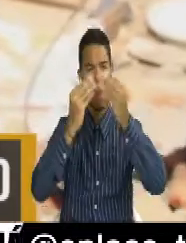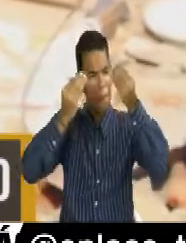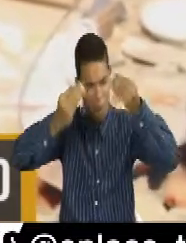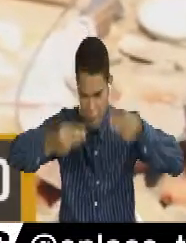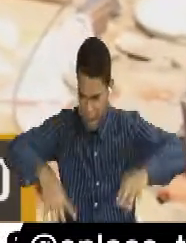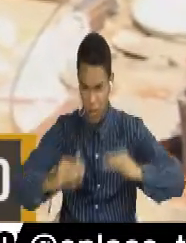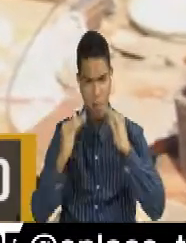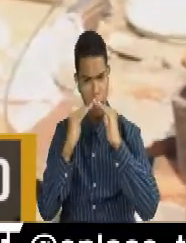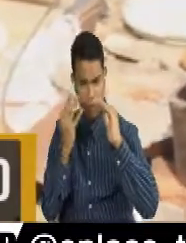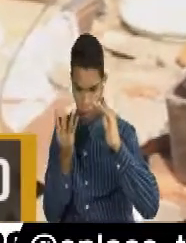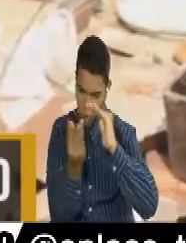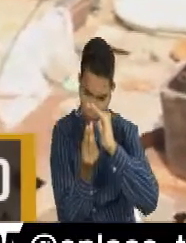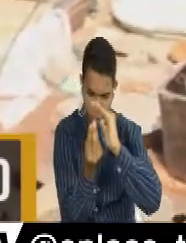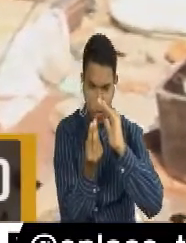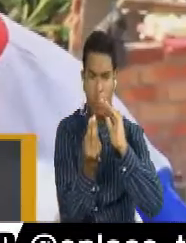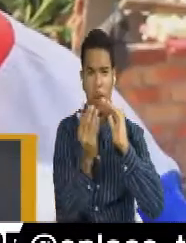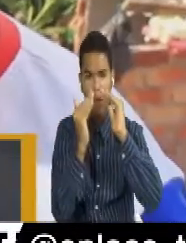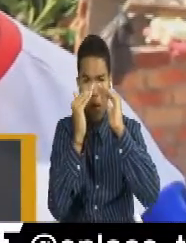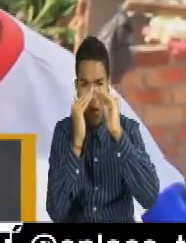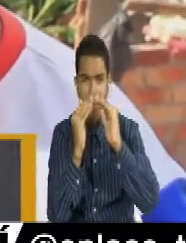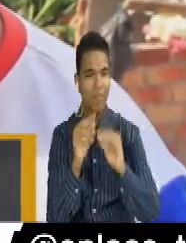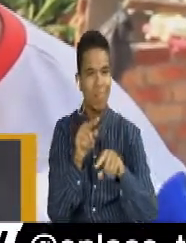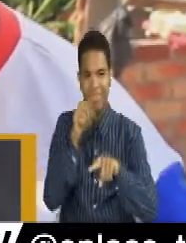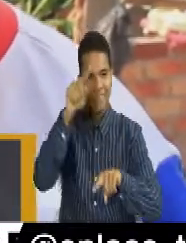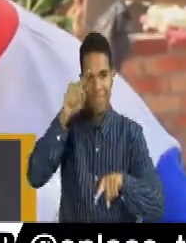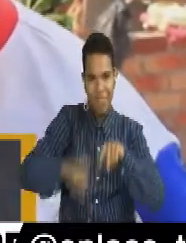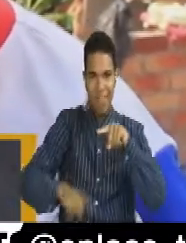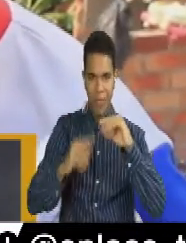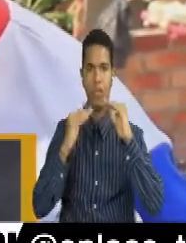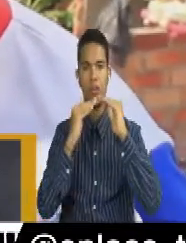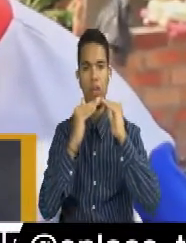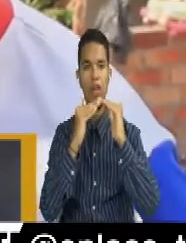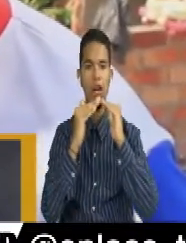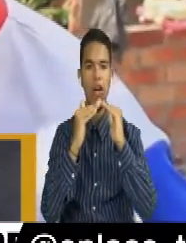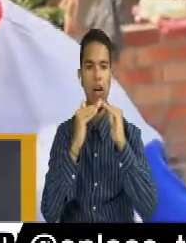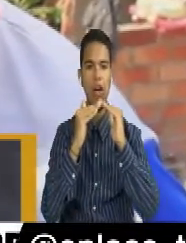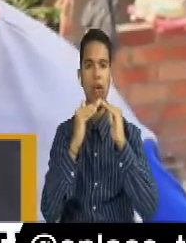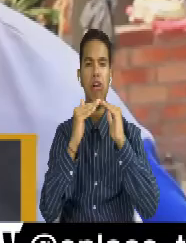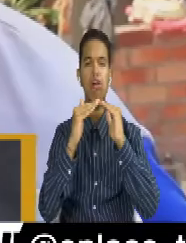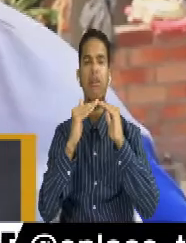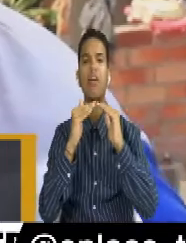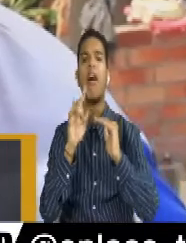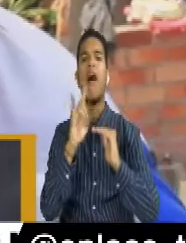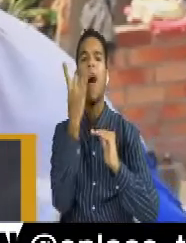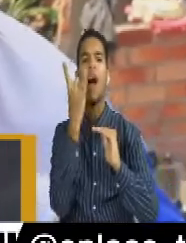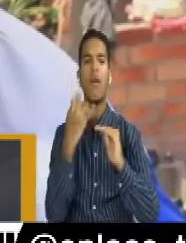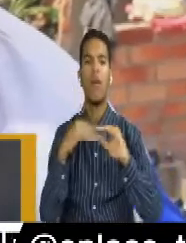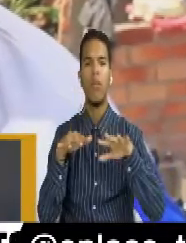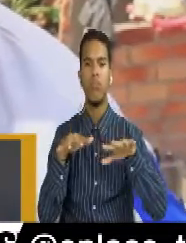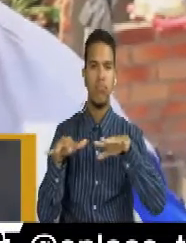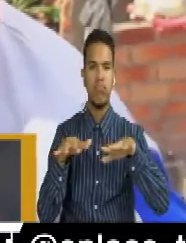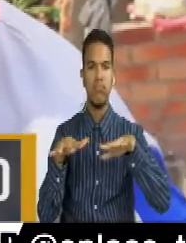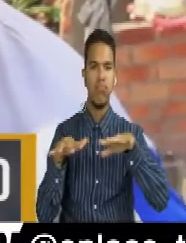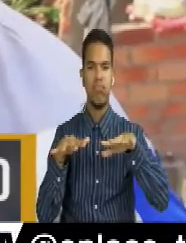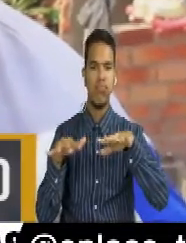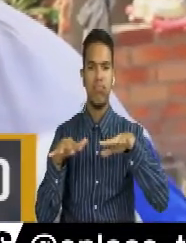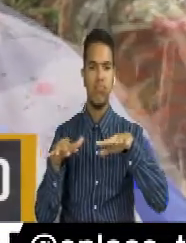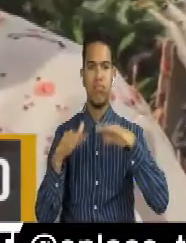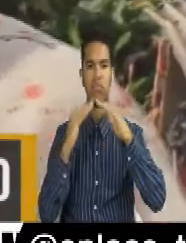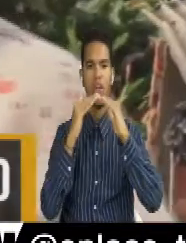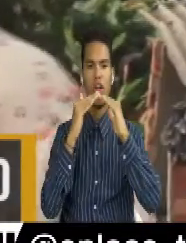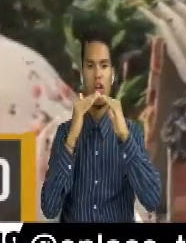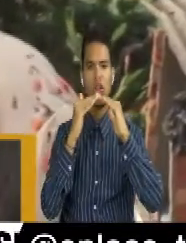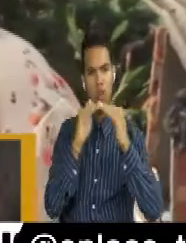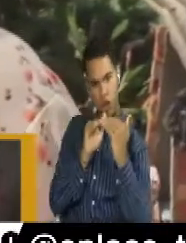inhabitable. No, está en pie, pero entonces está toda agrieteada y un momento a otro, si el sismo sigue, un momento a otro, volví y se la lleva.